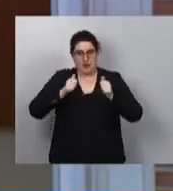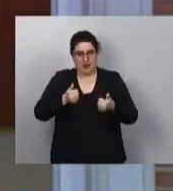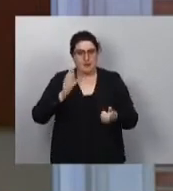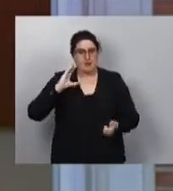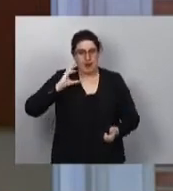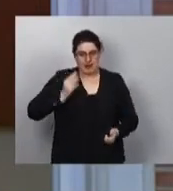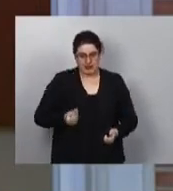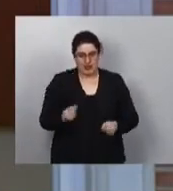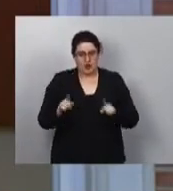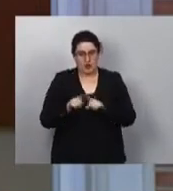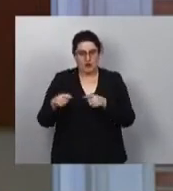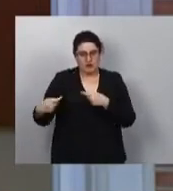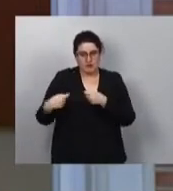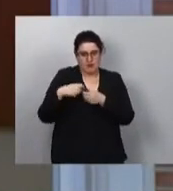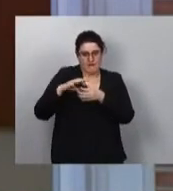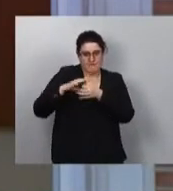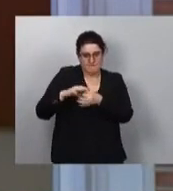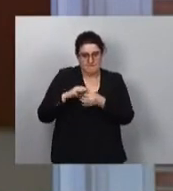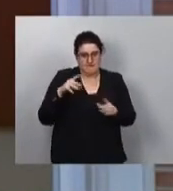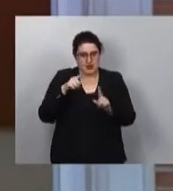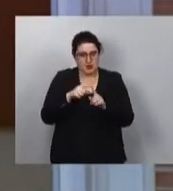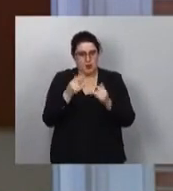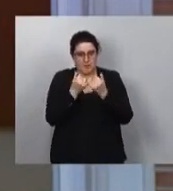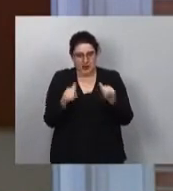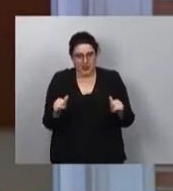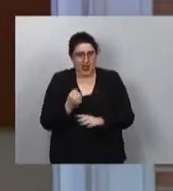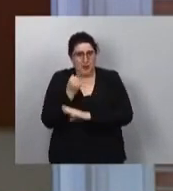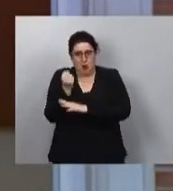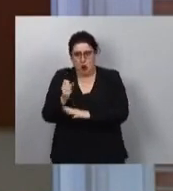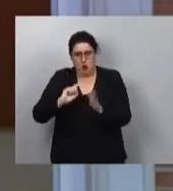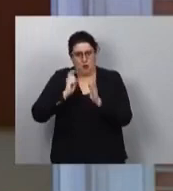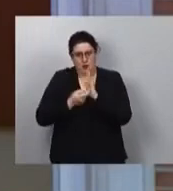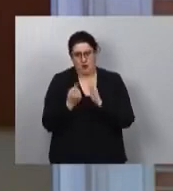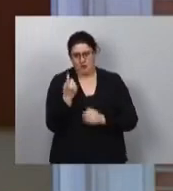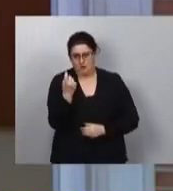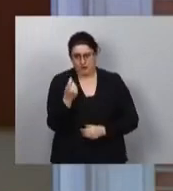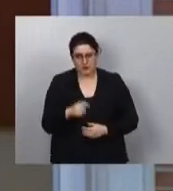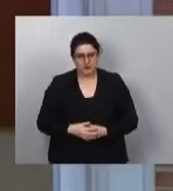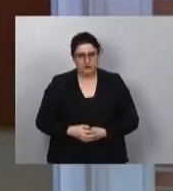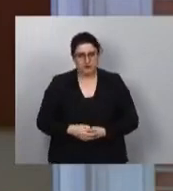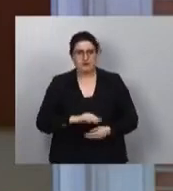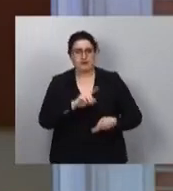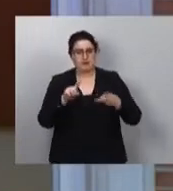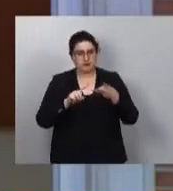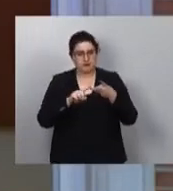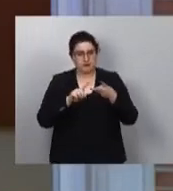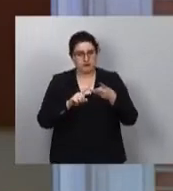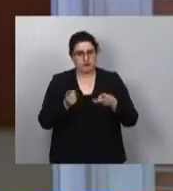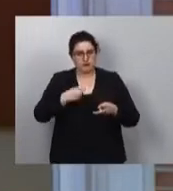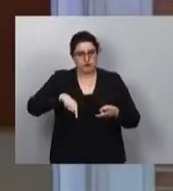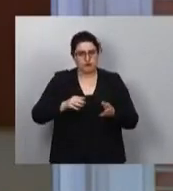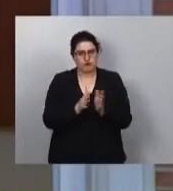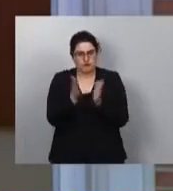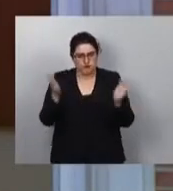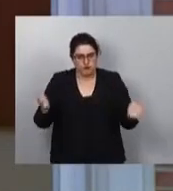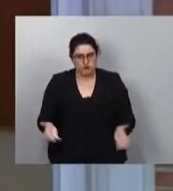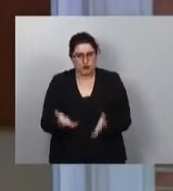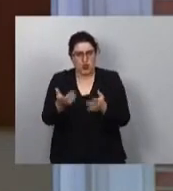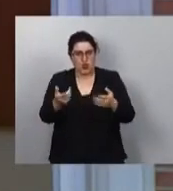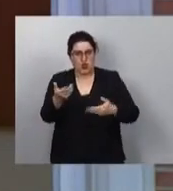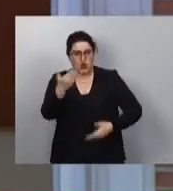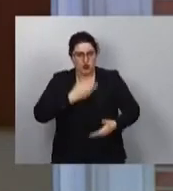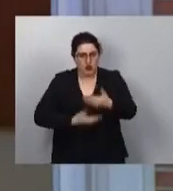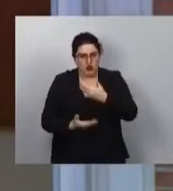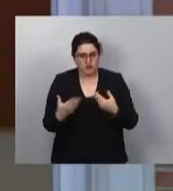no es extraño pensarlo porque ya todos lo que sabemos cómo funciona el tema del complejo militar industrial y sobre todo las negociaciones y los acuerdos en materia de